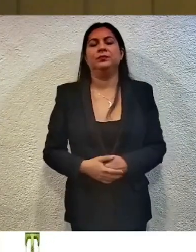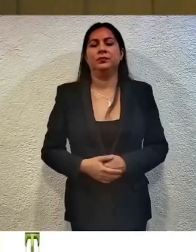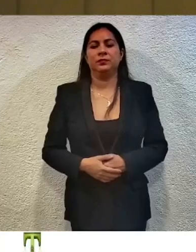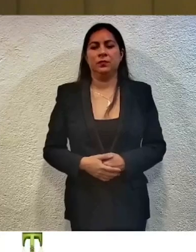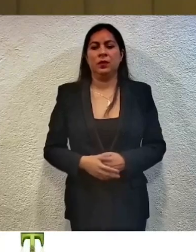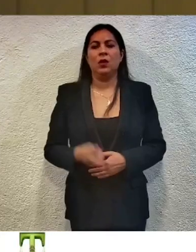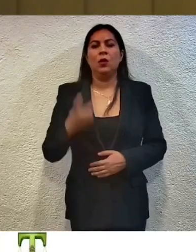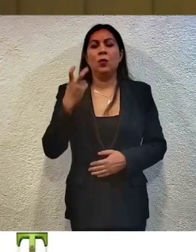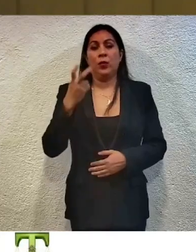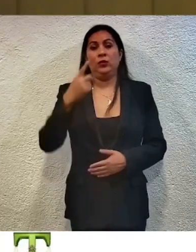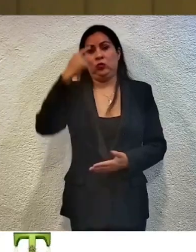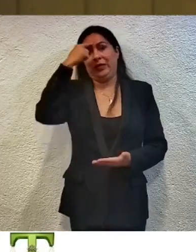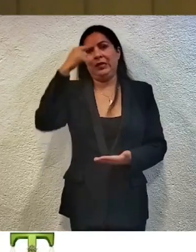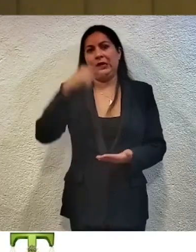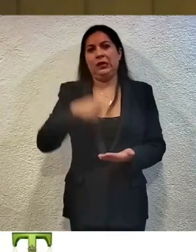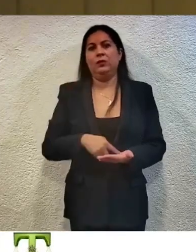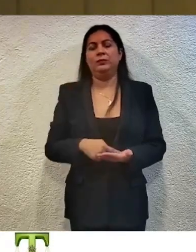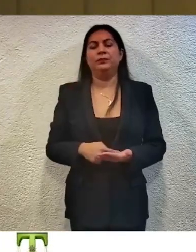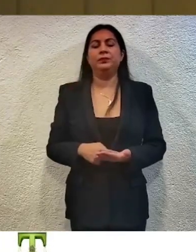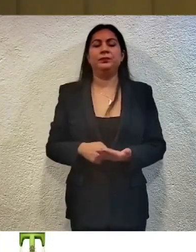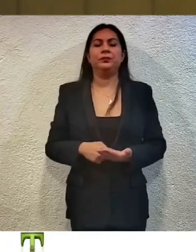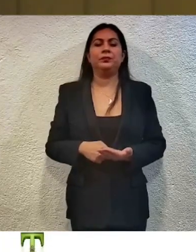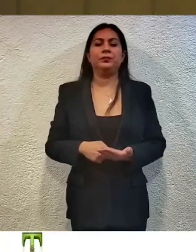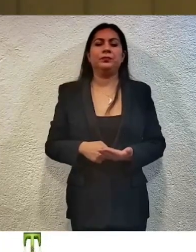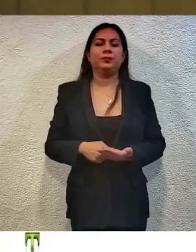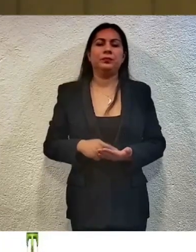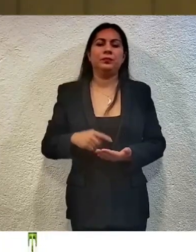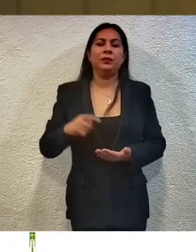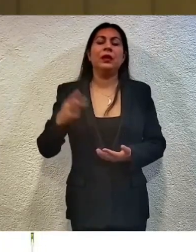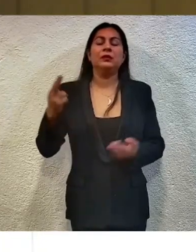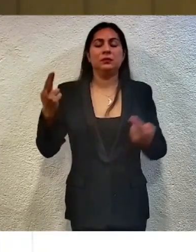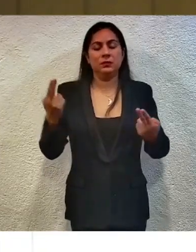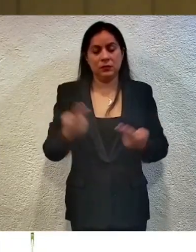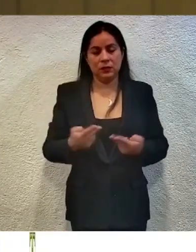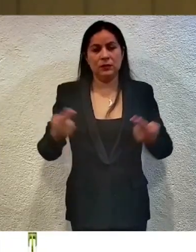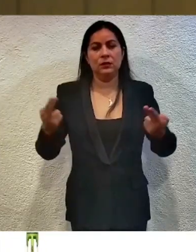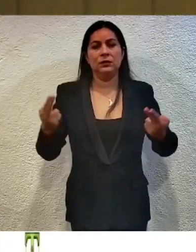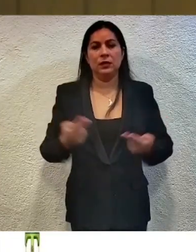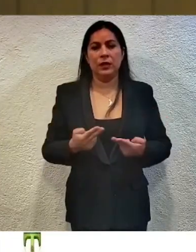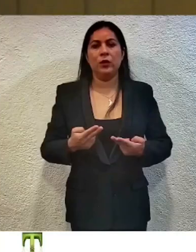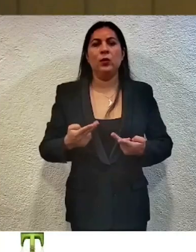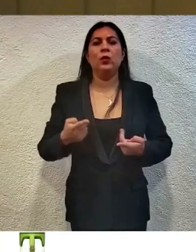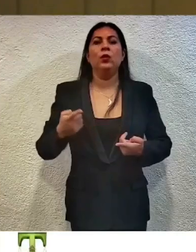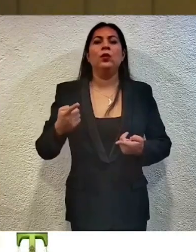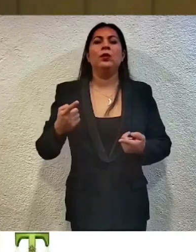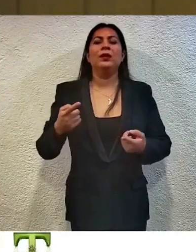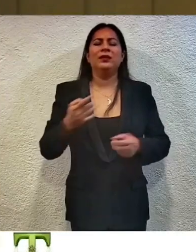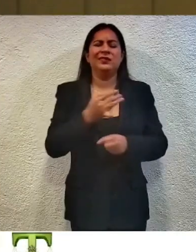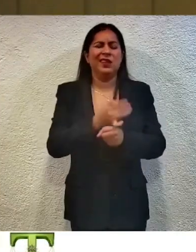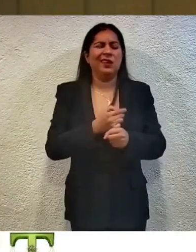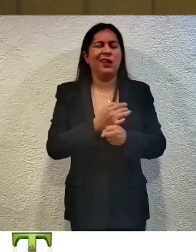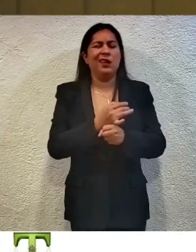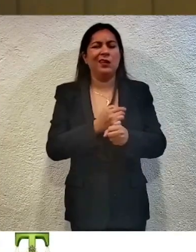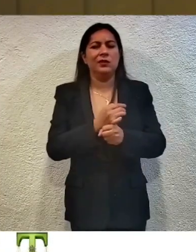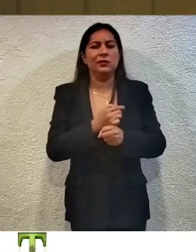Por ello creo que es necesario que se analice